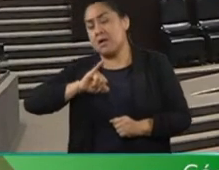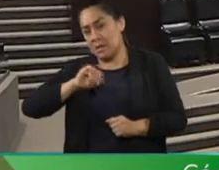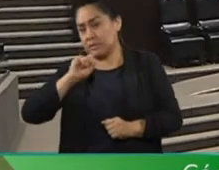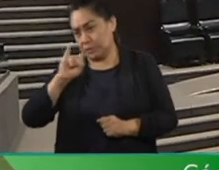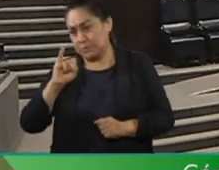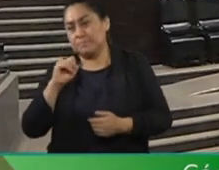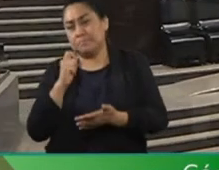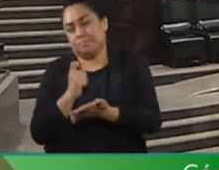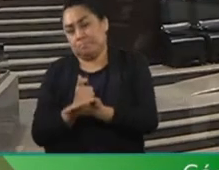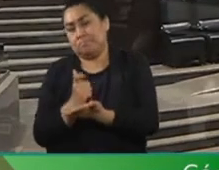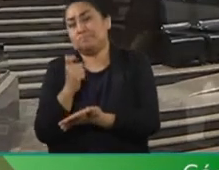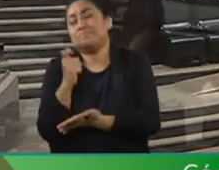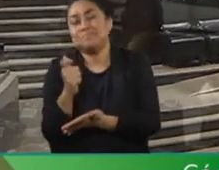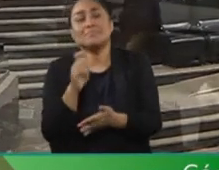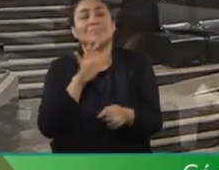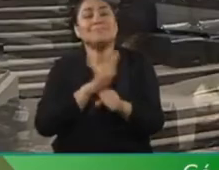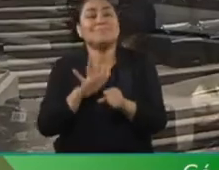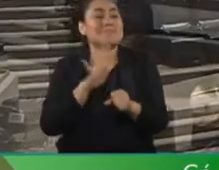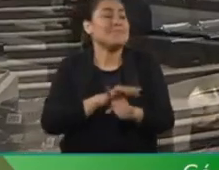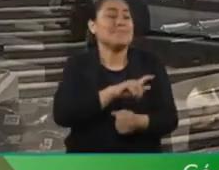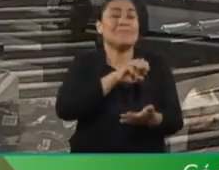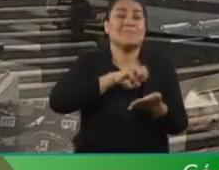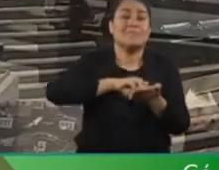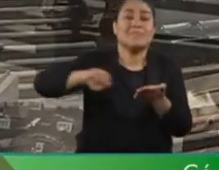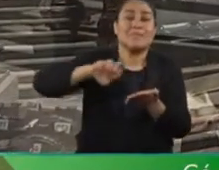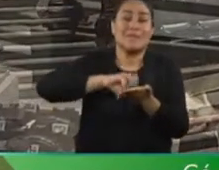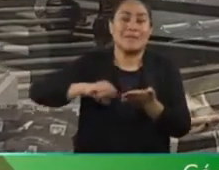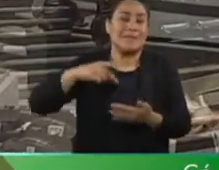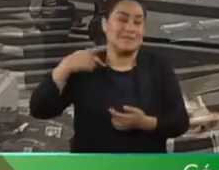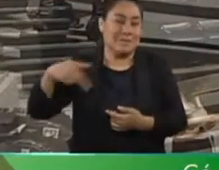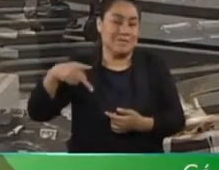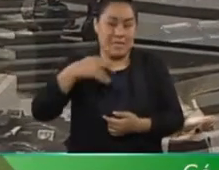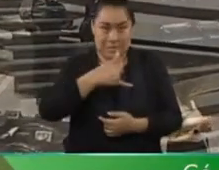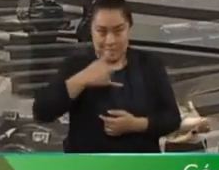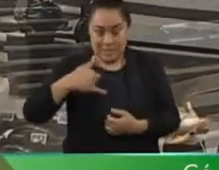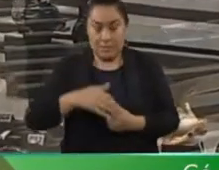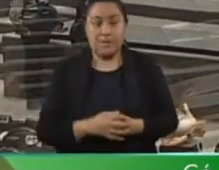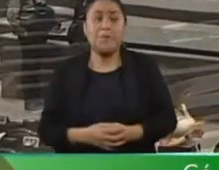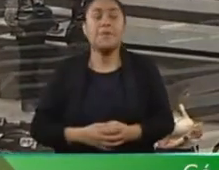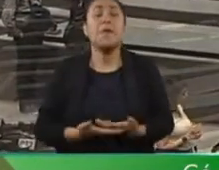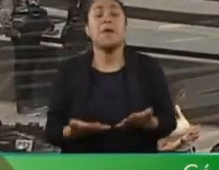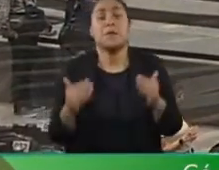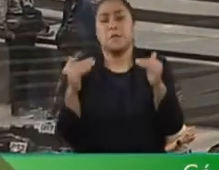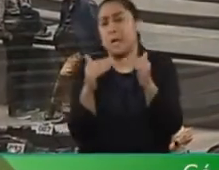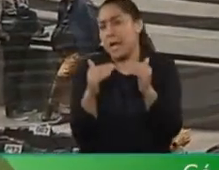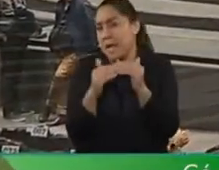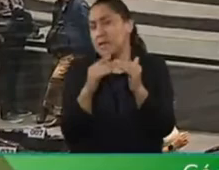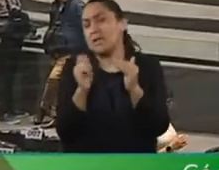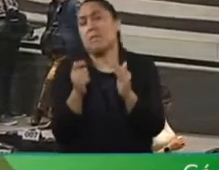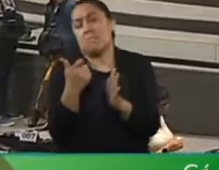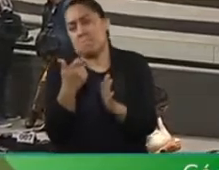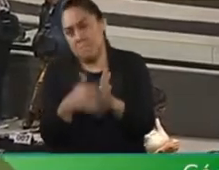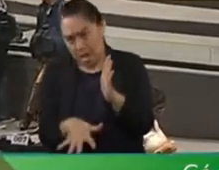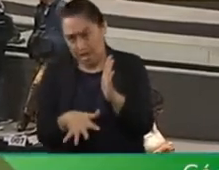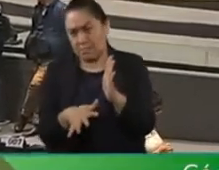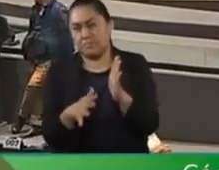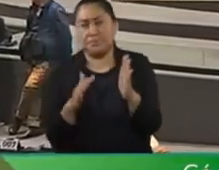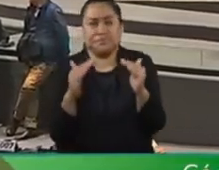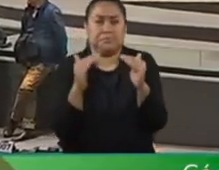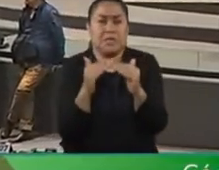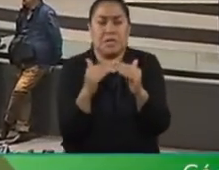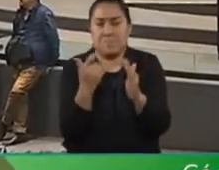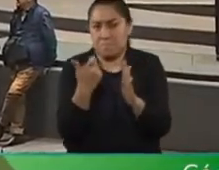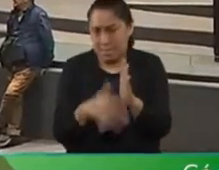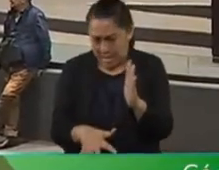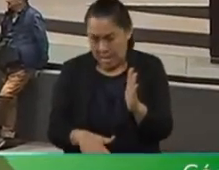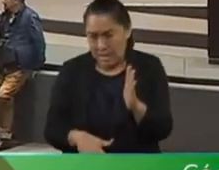financia mediante las aportaciones al fondo nacional la vivienda barata eh la vivienda barata ha